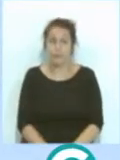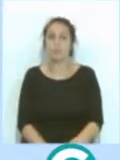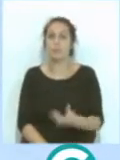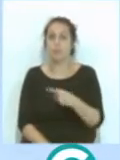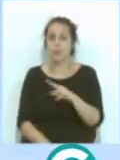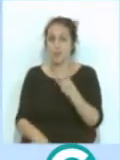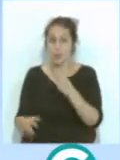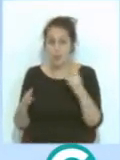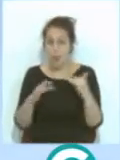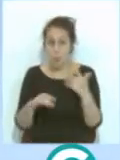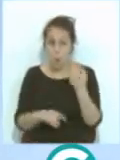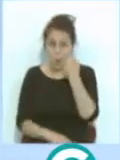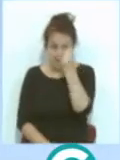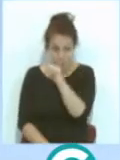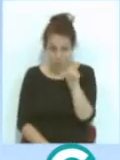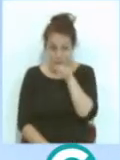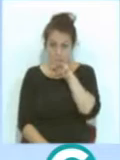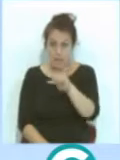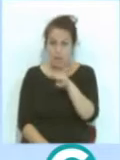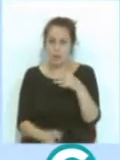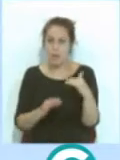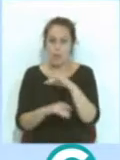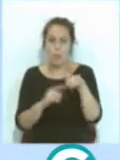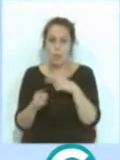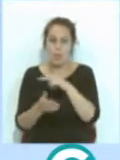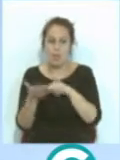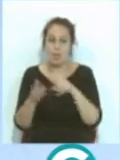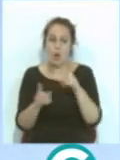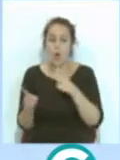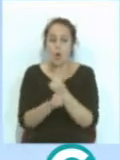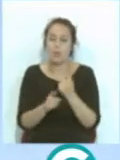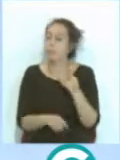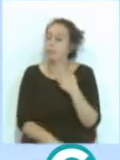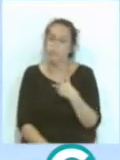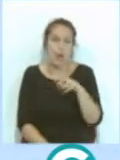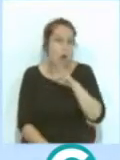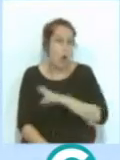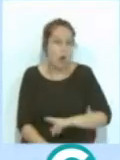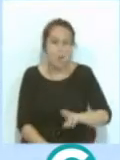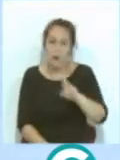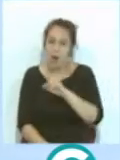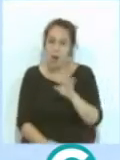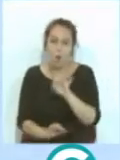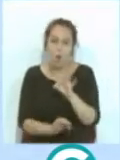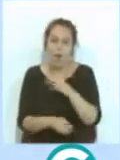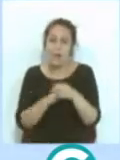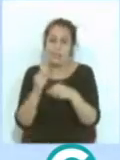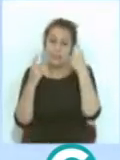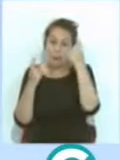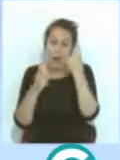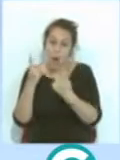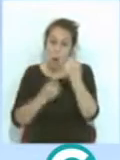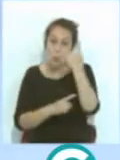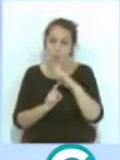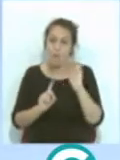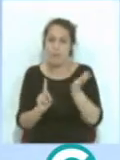con tres partidos en una semana, lo que te da tiempo después del partido frente al Celta es de recuperar o intentar hacerlo algunos de los tocados, que,